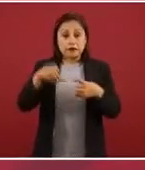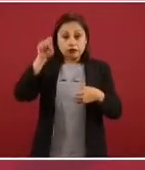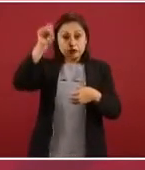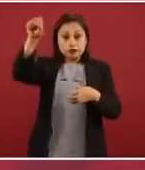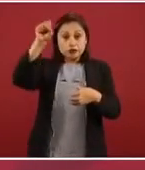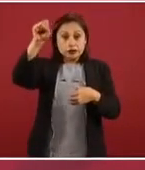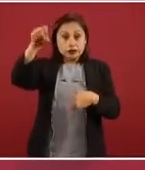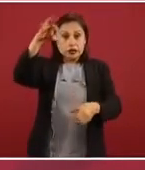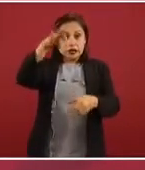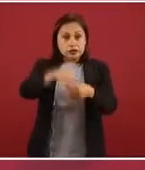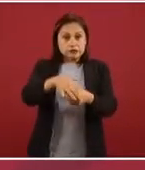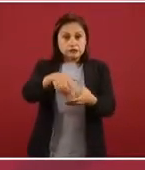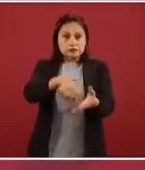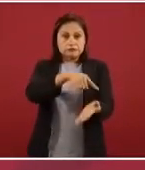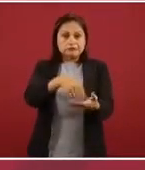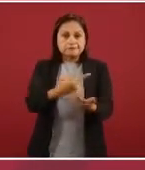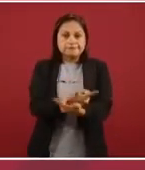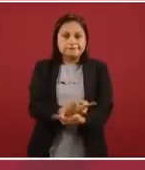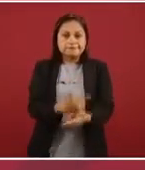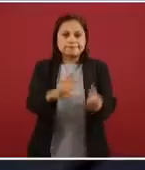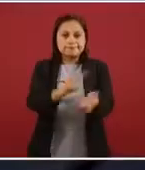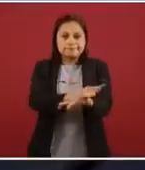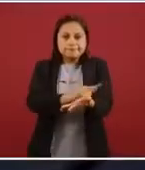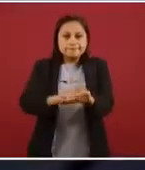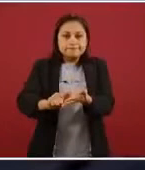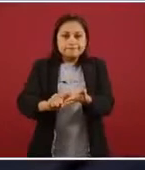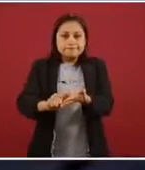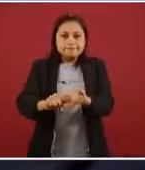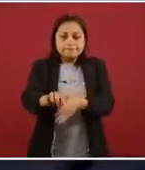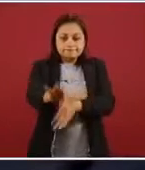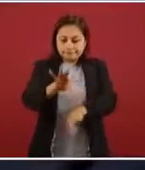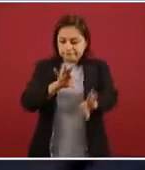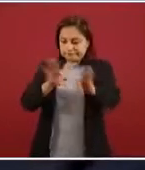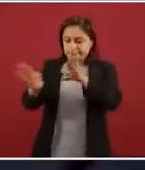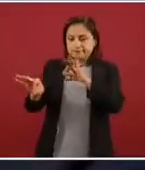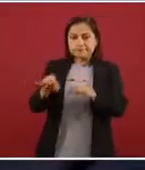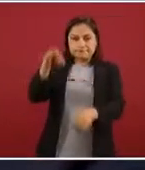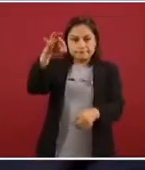sean limpias, sean libres, voto directo, secreto,